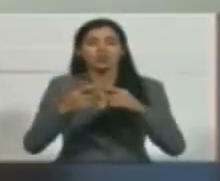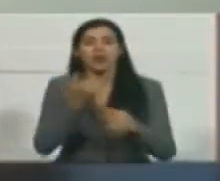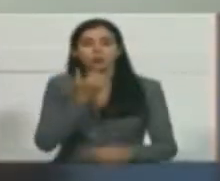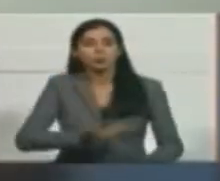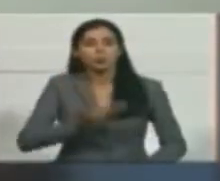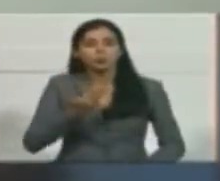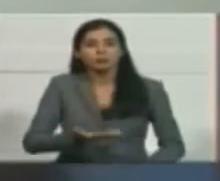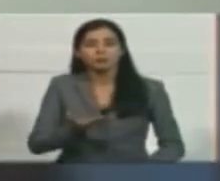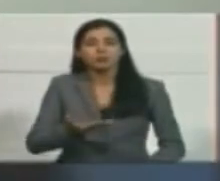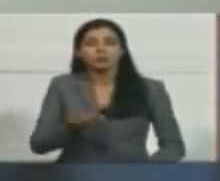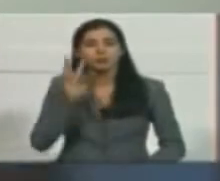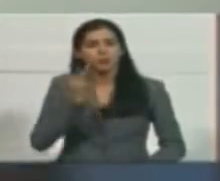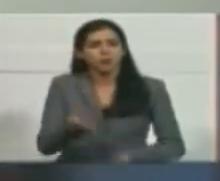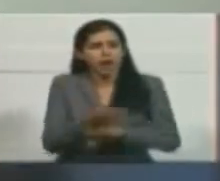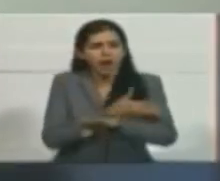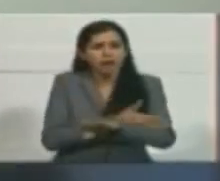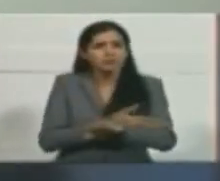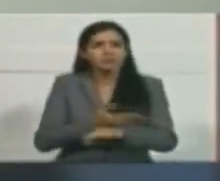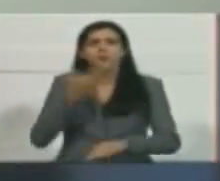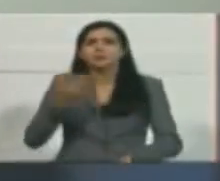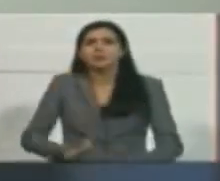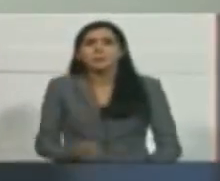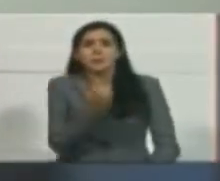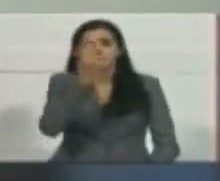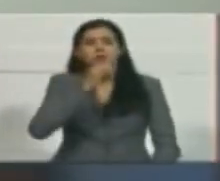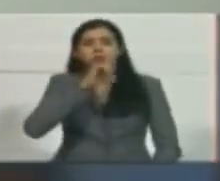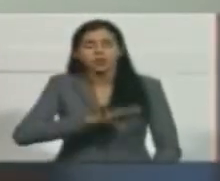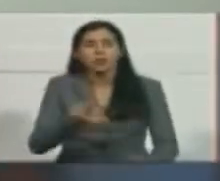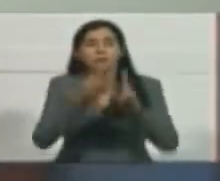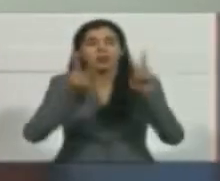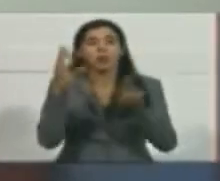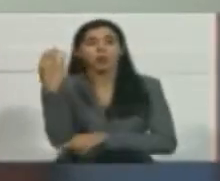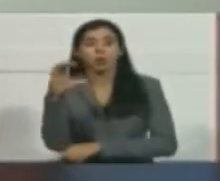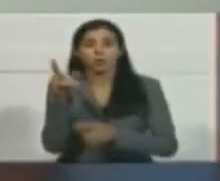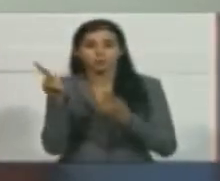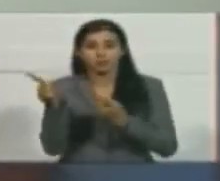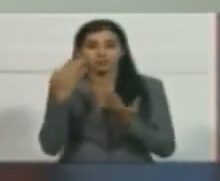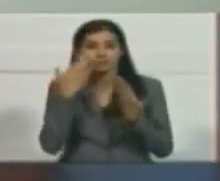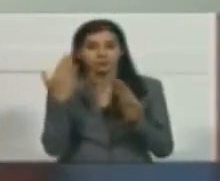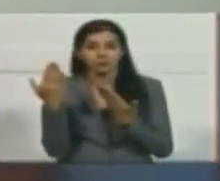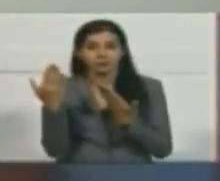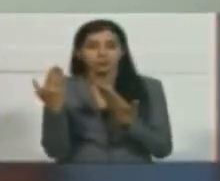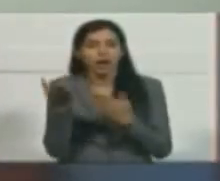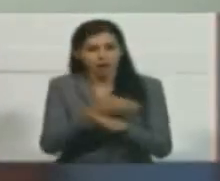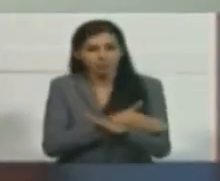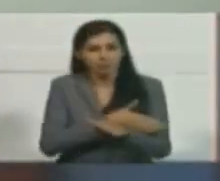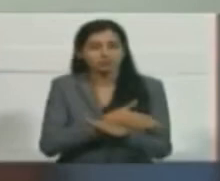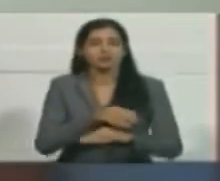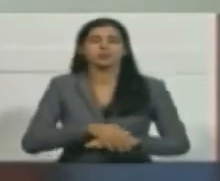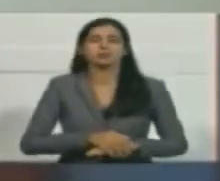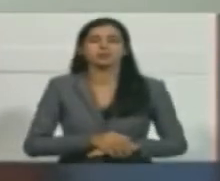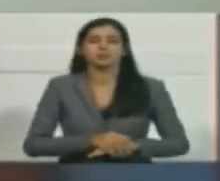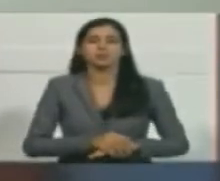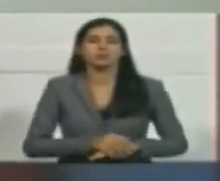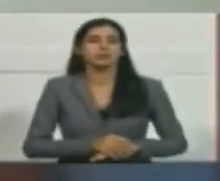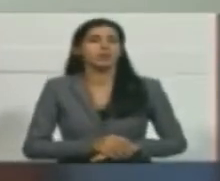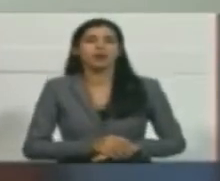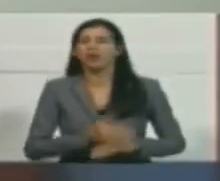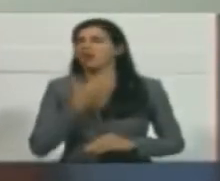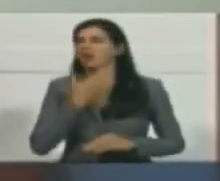fundamental. Acabamos de ver algo histórico, histórico, la paz en Colombia. No seamos